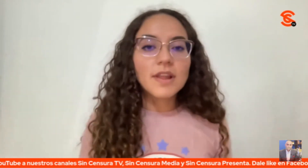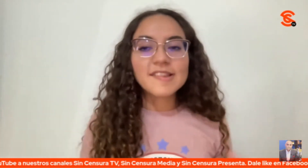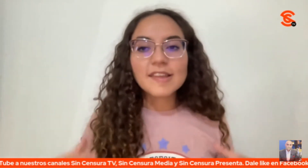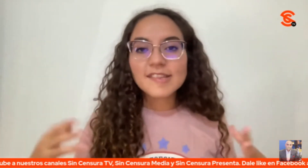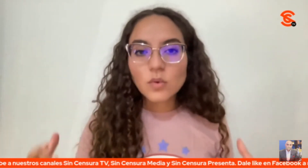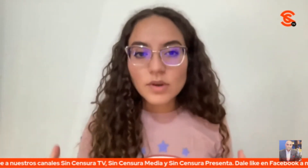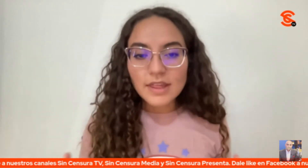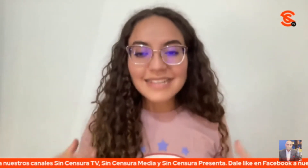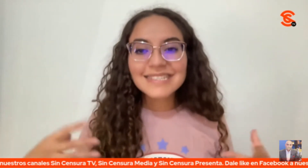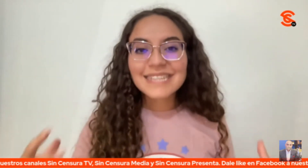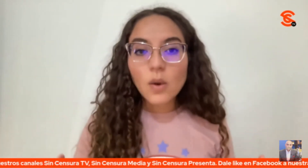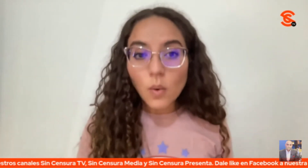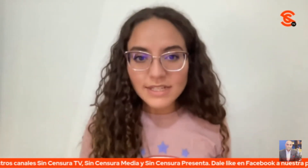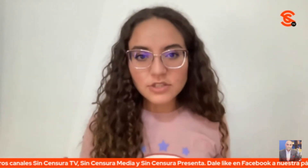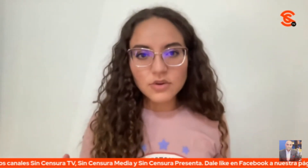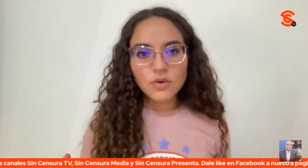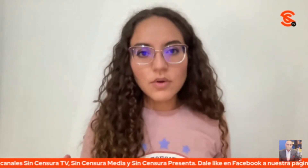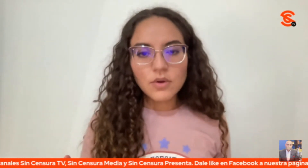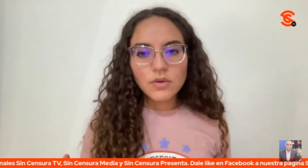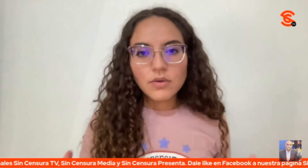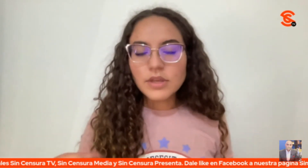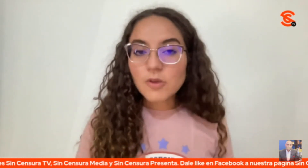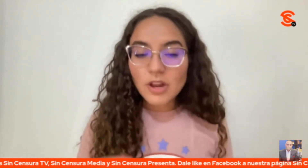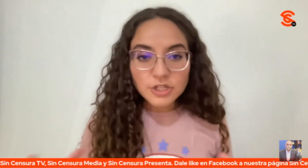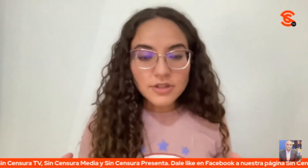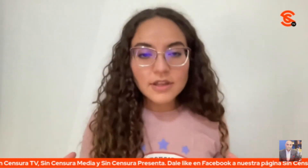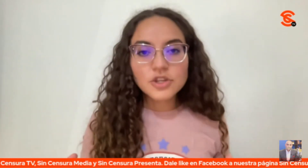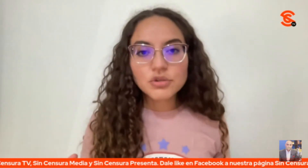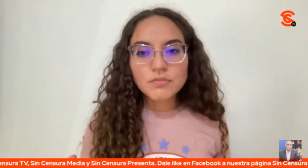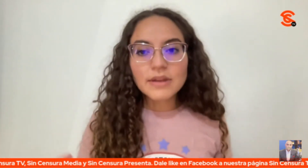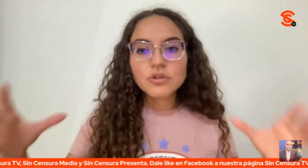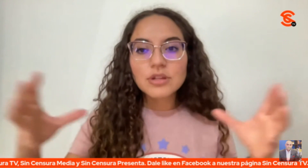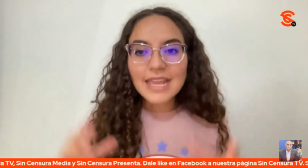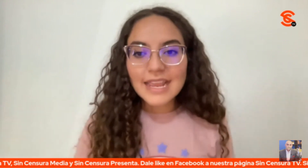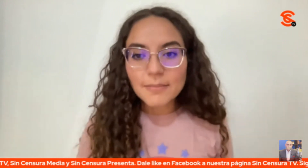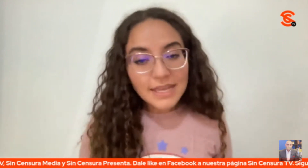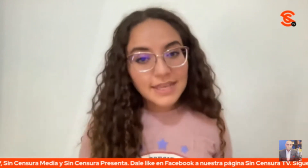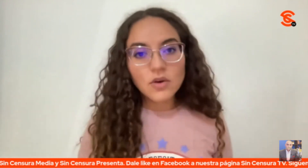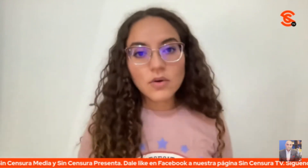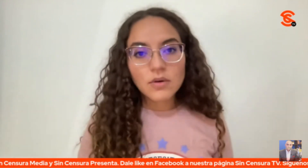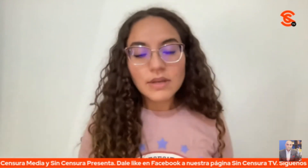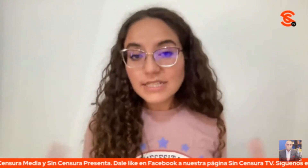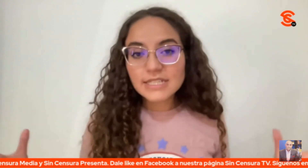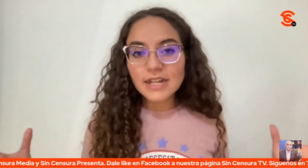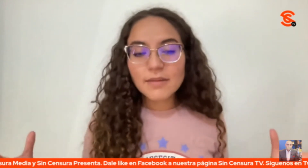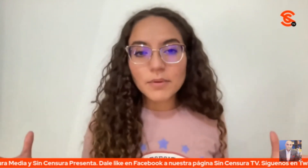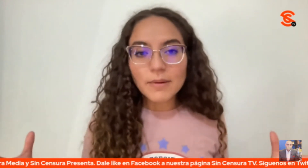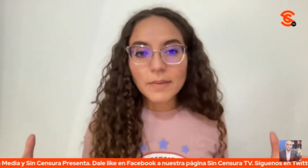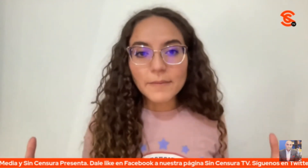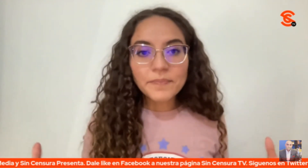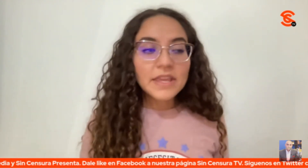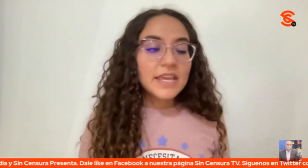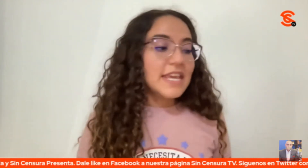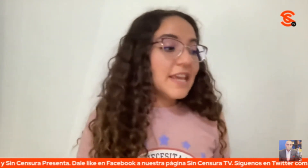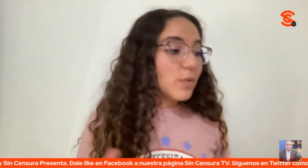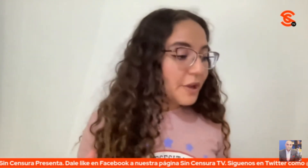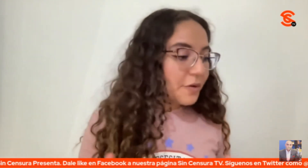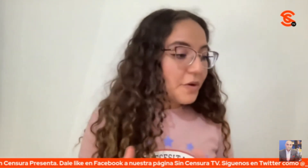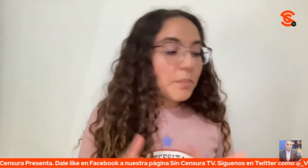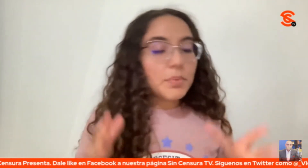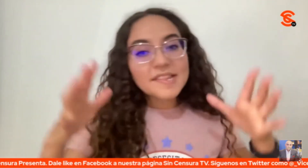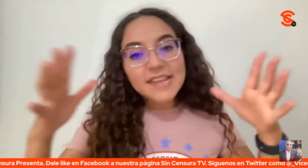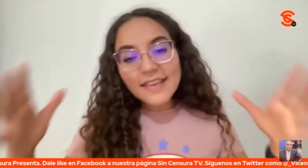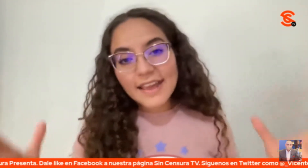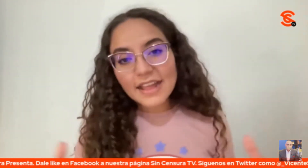los niveles de violencia, inseguridad, secuestro y violación de derechos humanos en México. Ese es el gran problema. Y